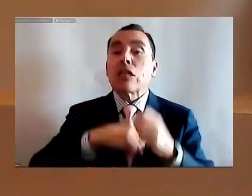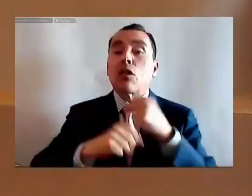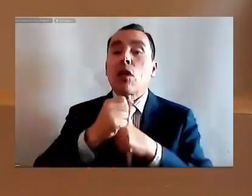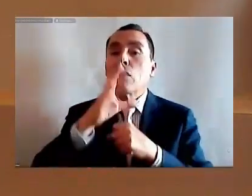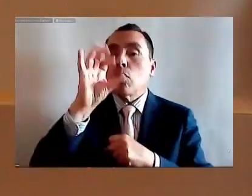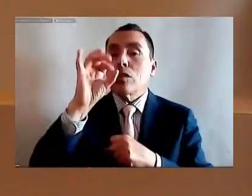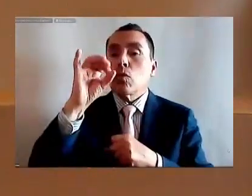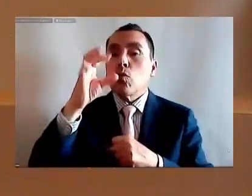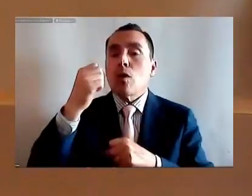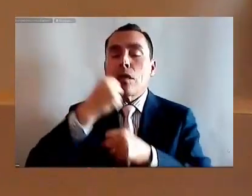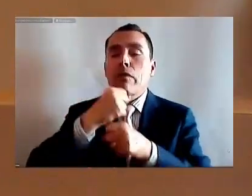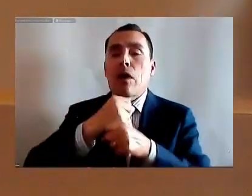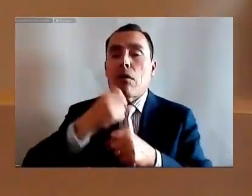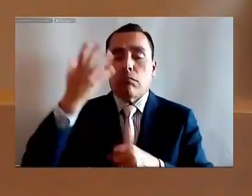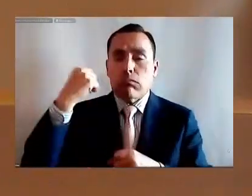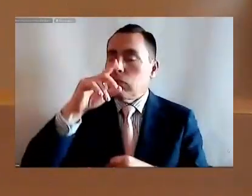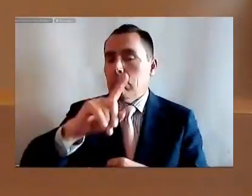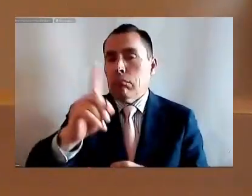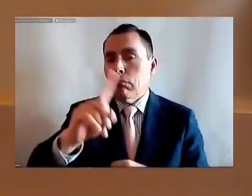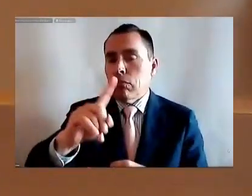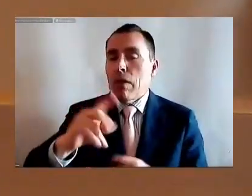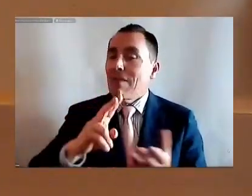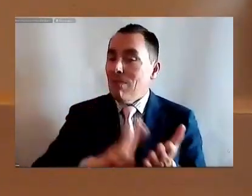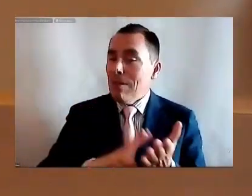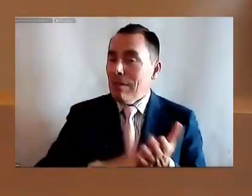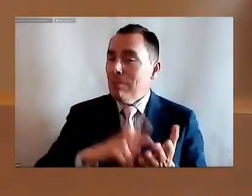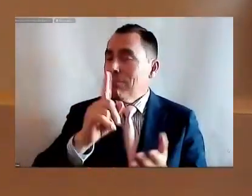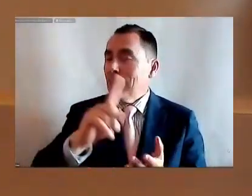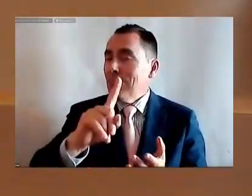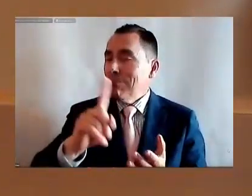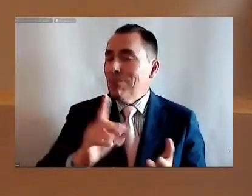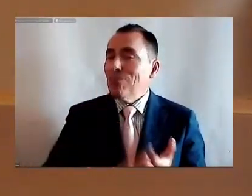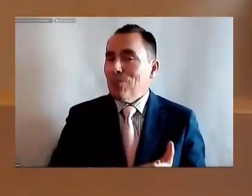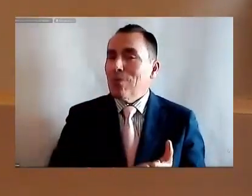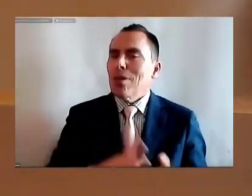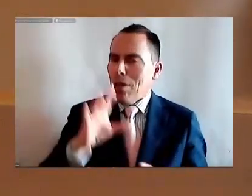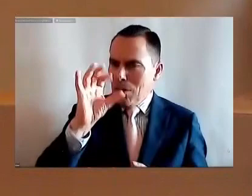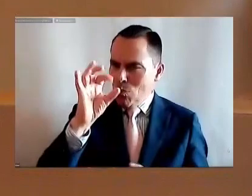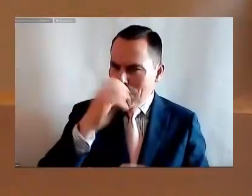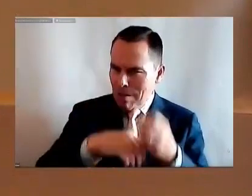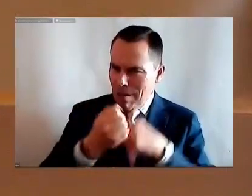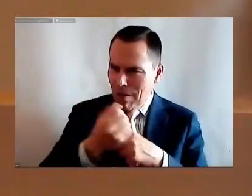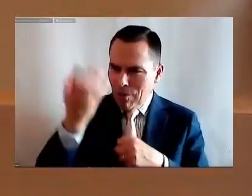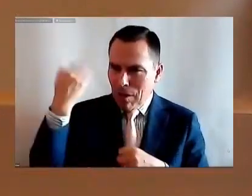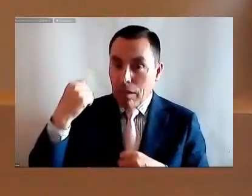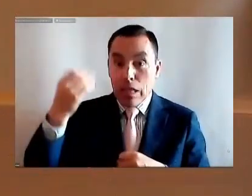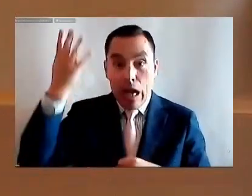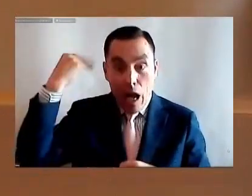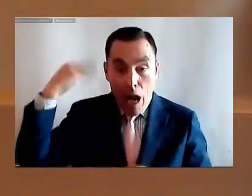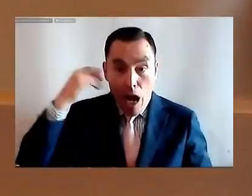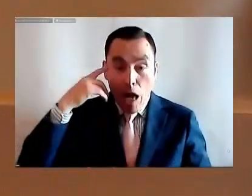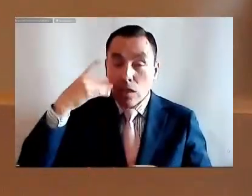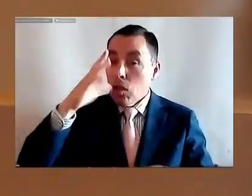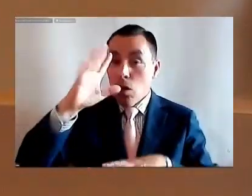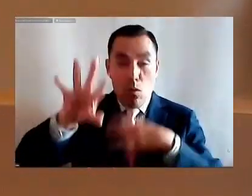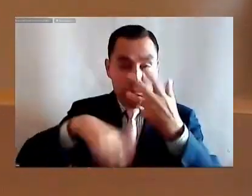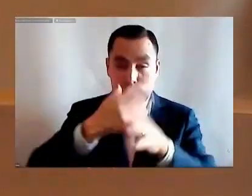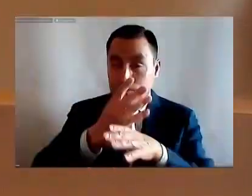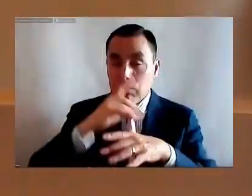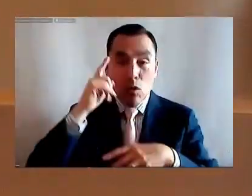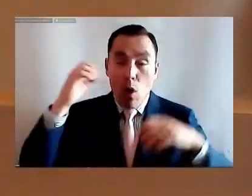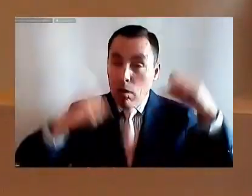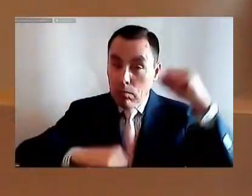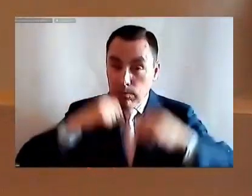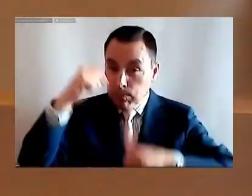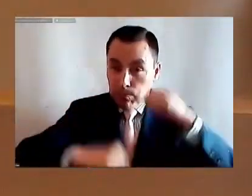trabajo. Eso no es enteramente cierto. Ya en la primera revolución industrial las mujeres trabajaban a la par con los hombres en las factorías